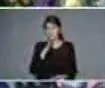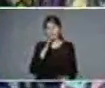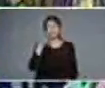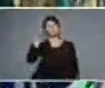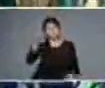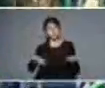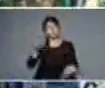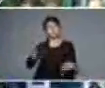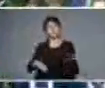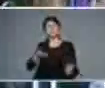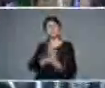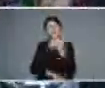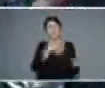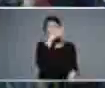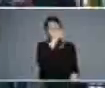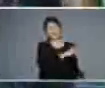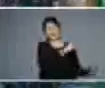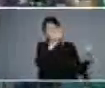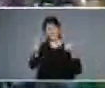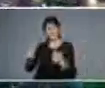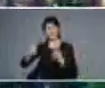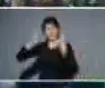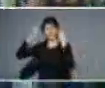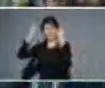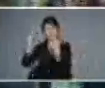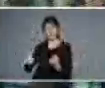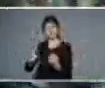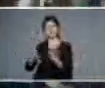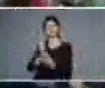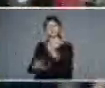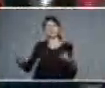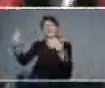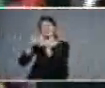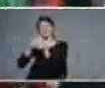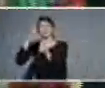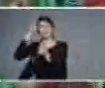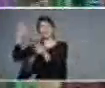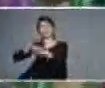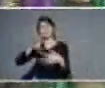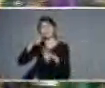la fuerza que da el carnaval que se sume al pueblo para